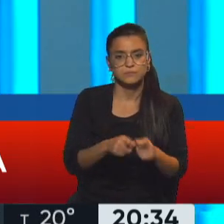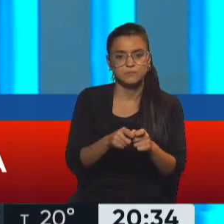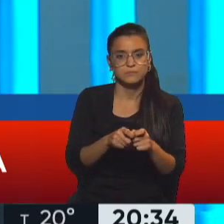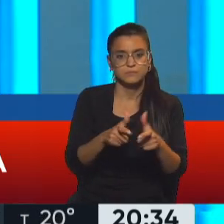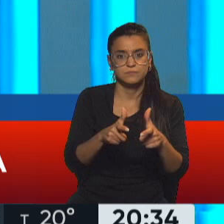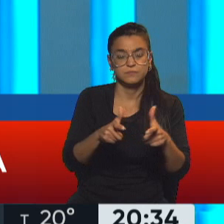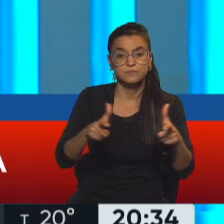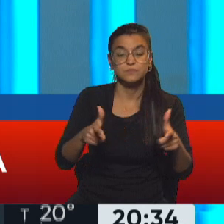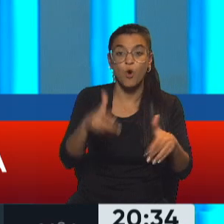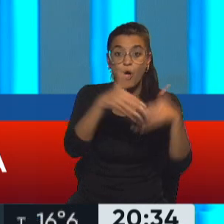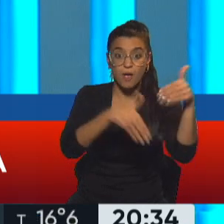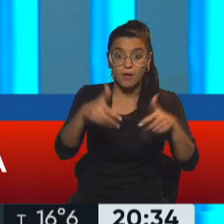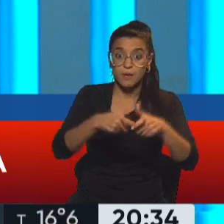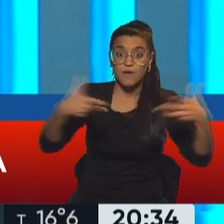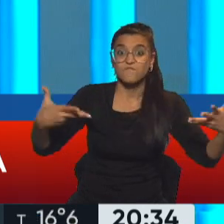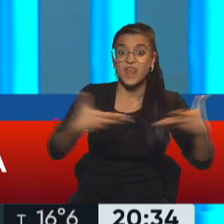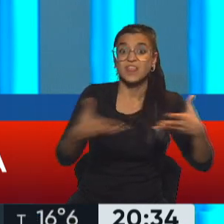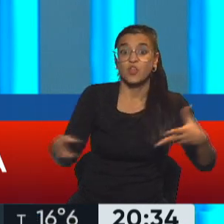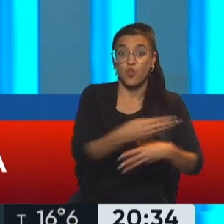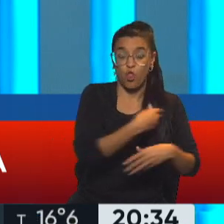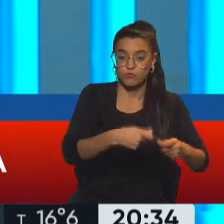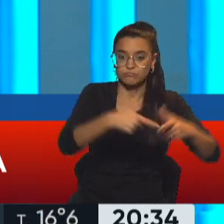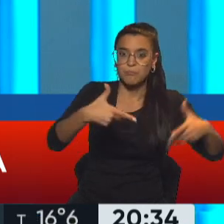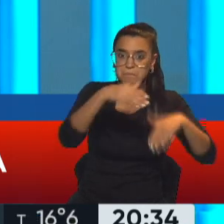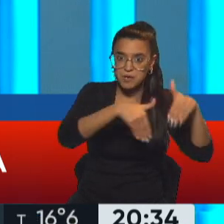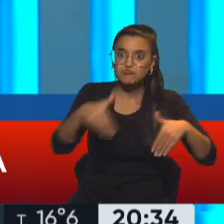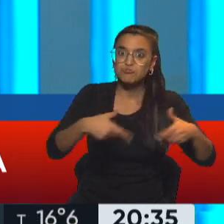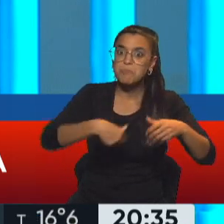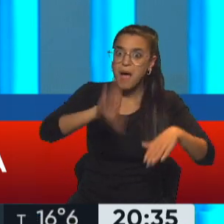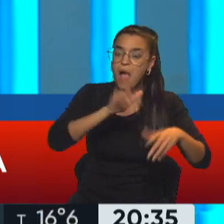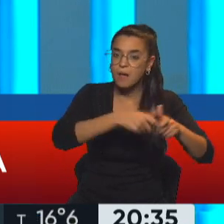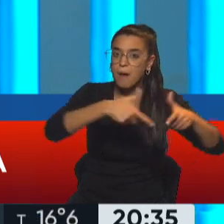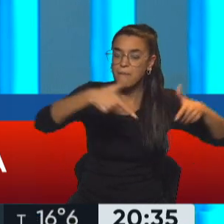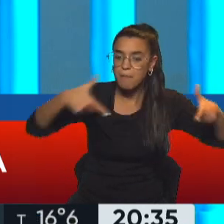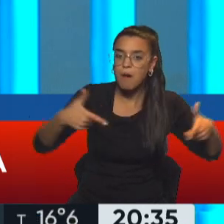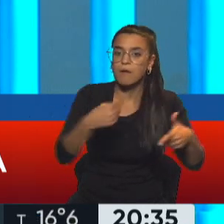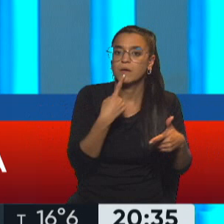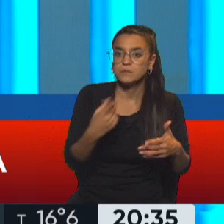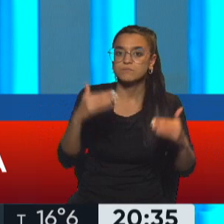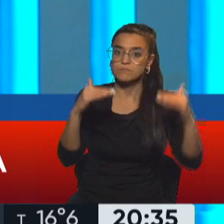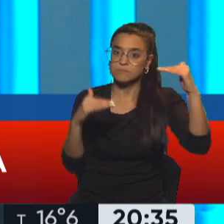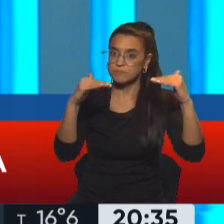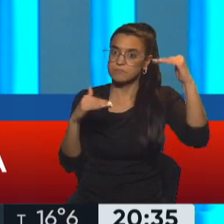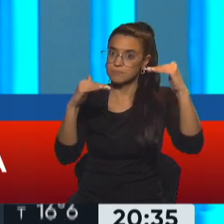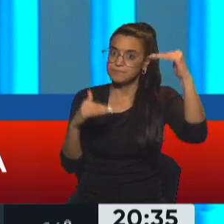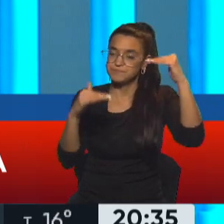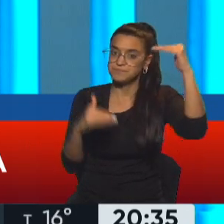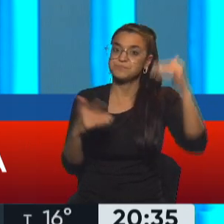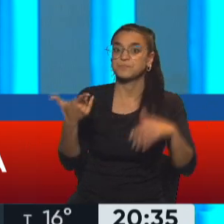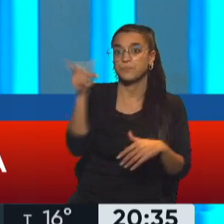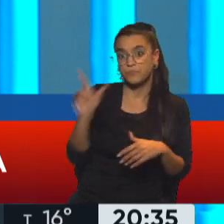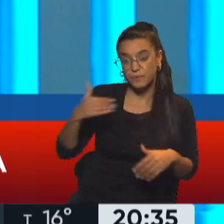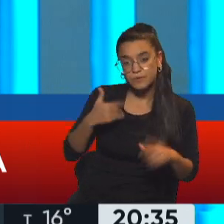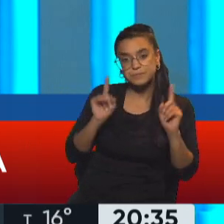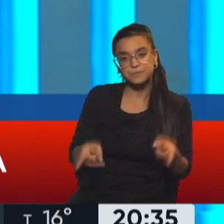su capacidad electoral el Frente de Todos y que había establecido una distancia interesante tanto a nivel país